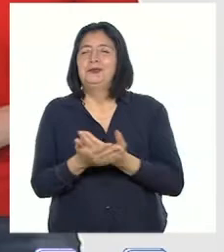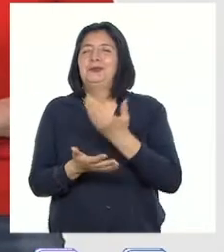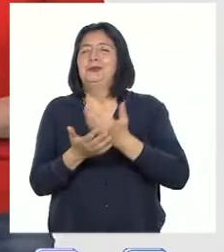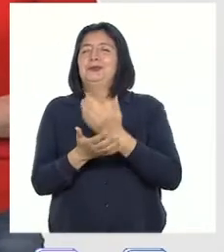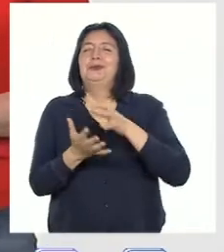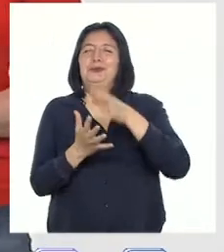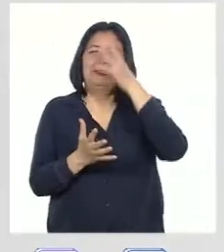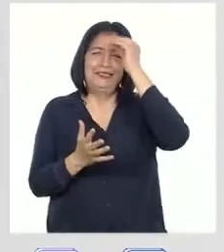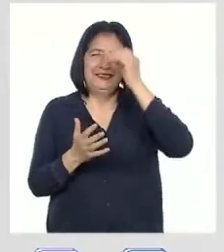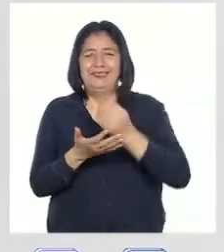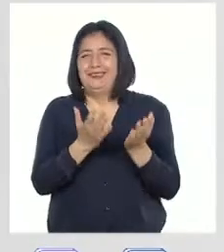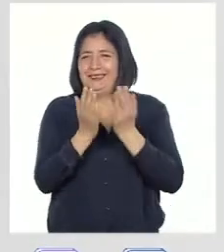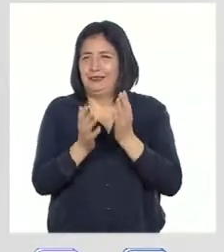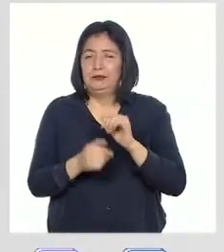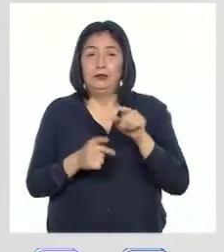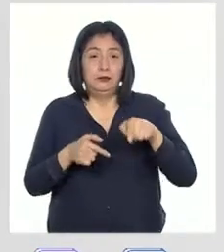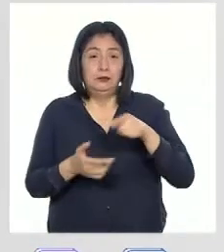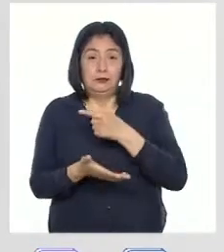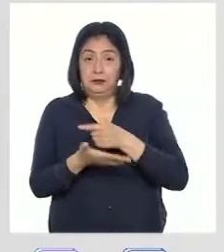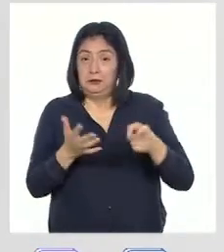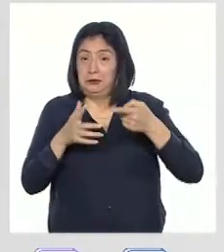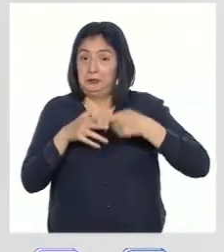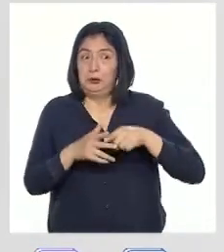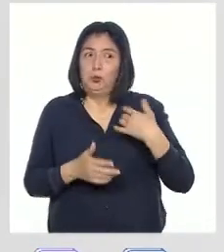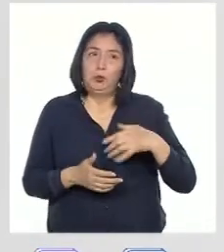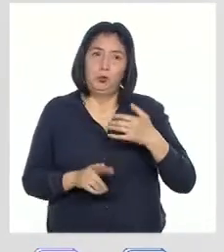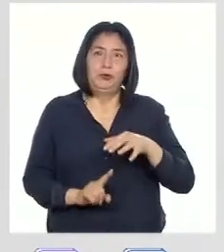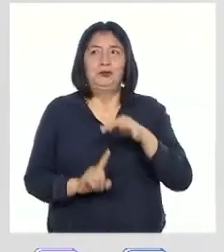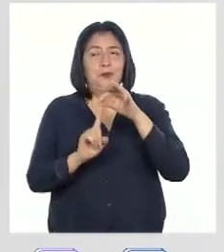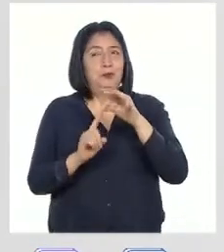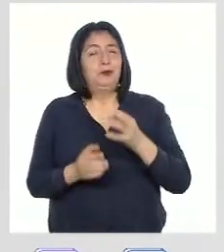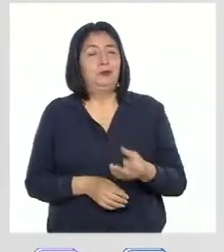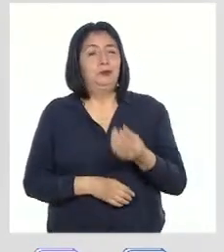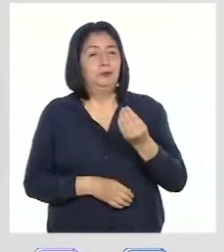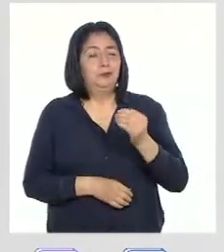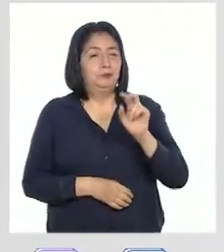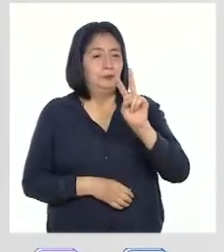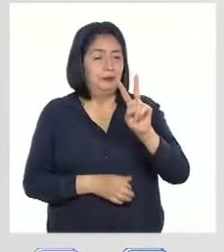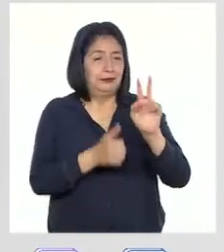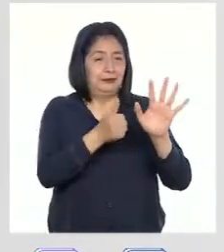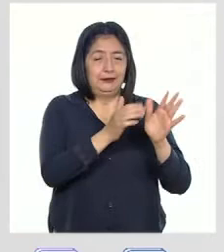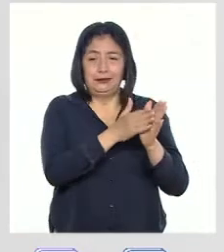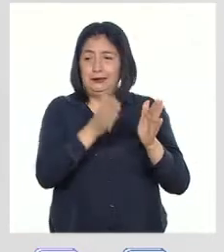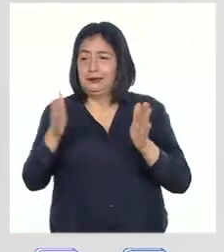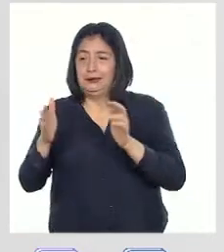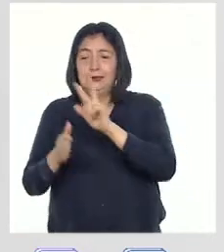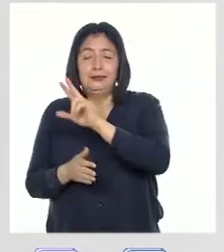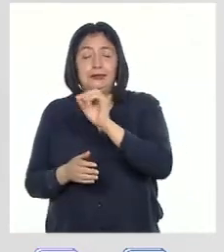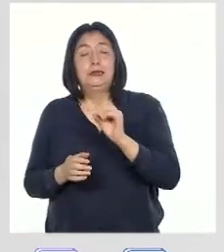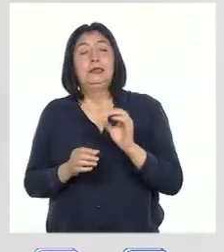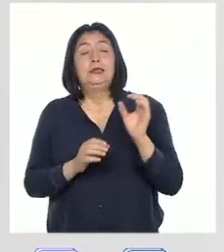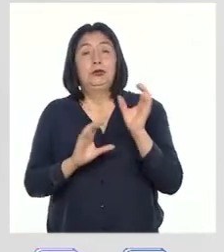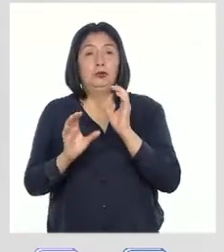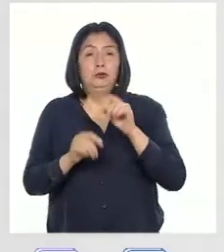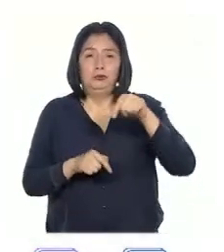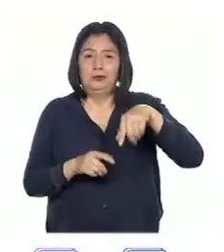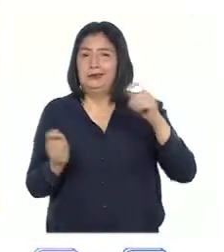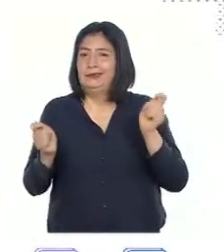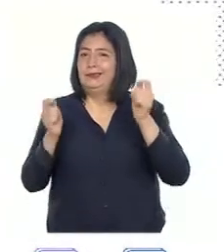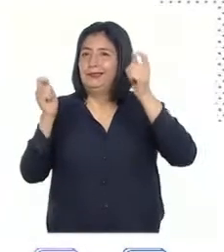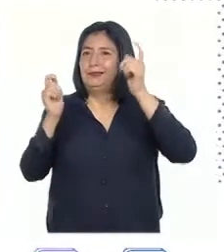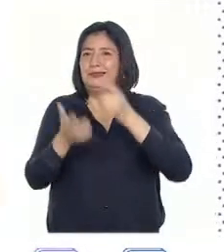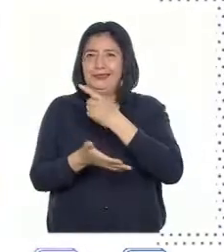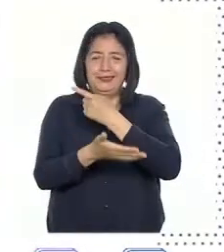aventura educativa. Esta semana que inicia es muy especial, ya que del 26 al 30 de octubre se celebra en nuestro país